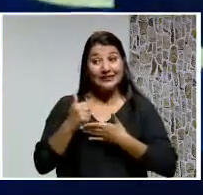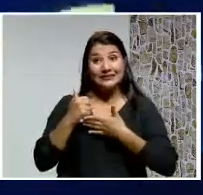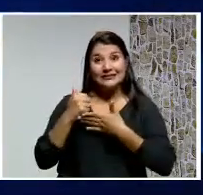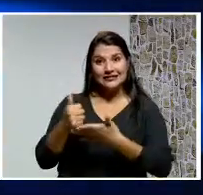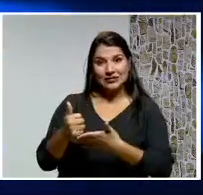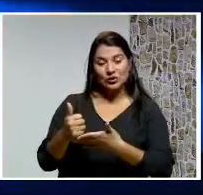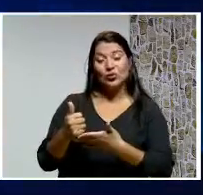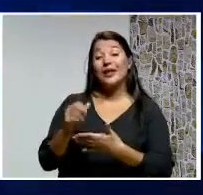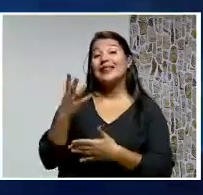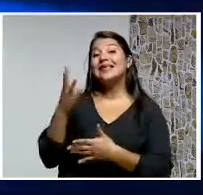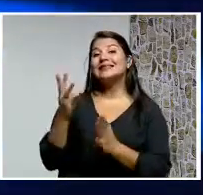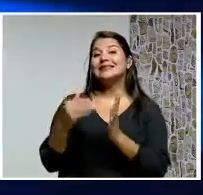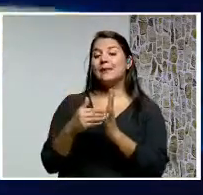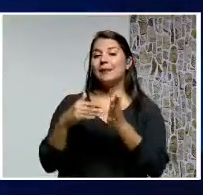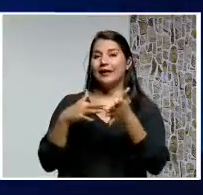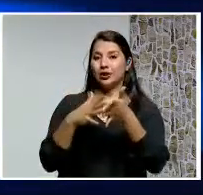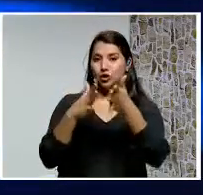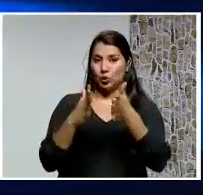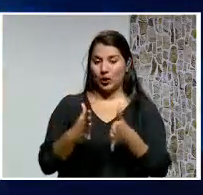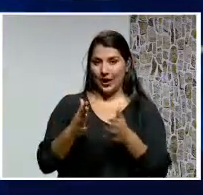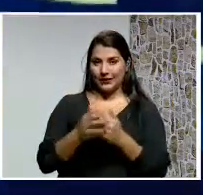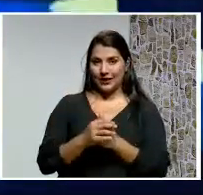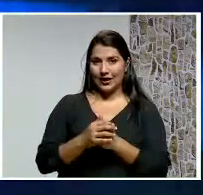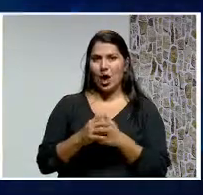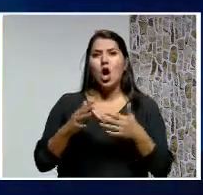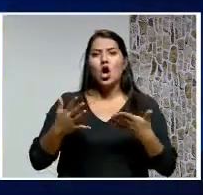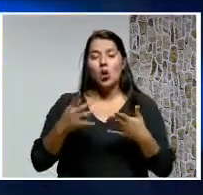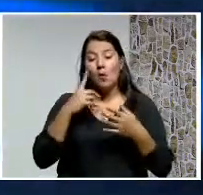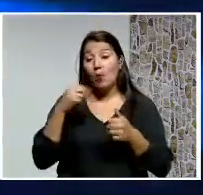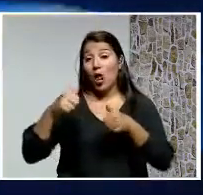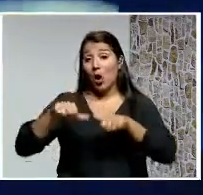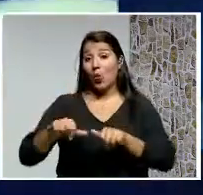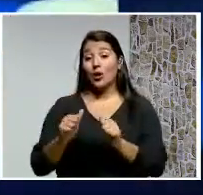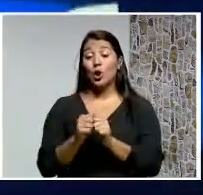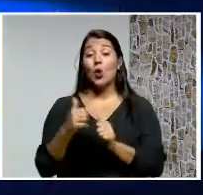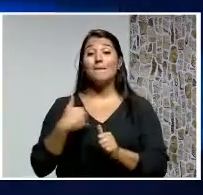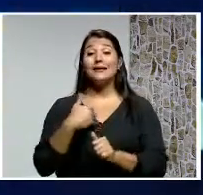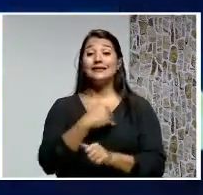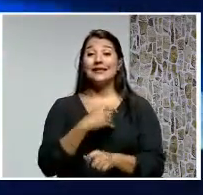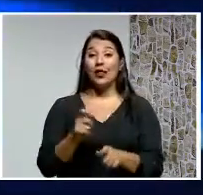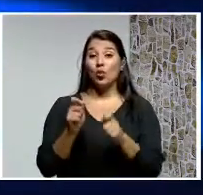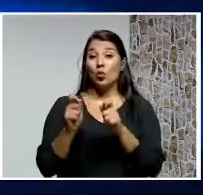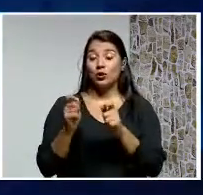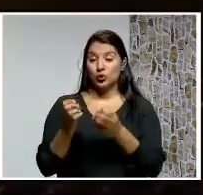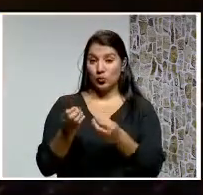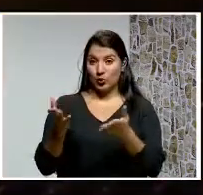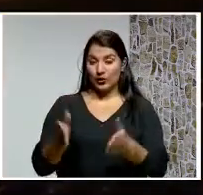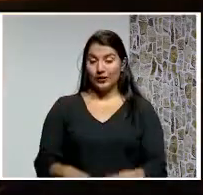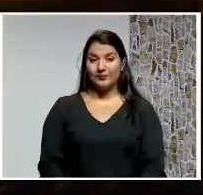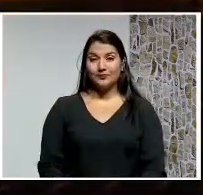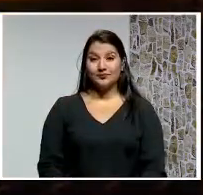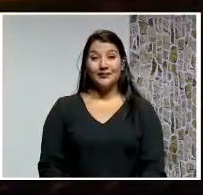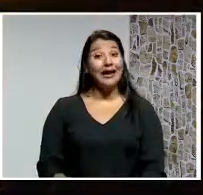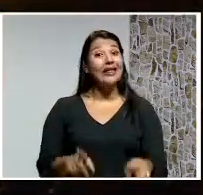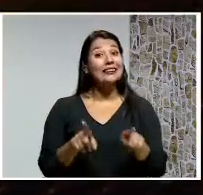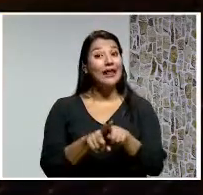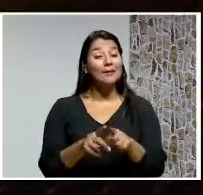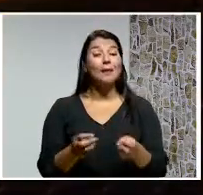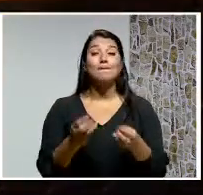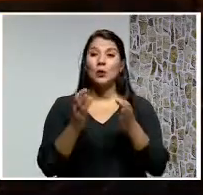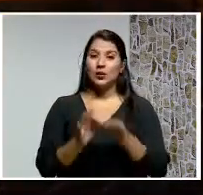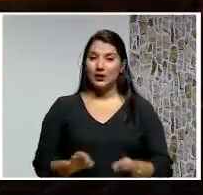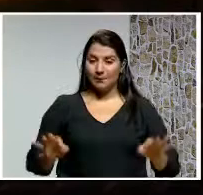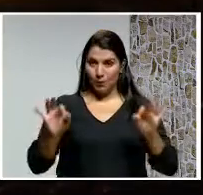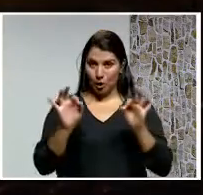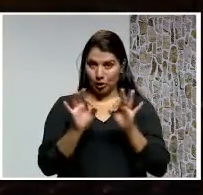16.000 estudiantes, esto gracias a un convenio con el Ministerio de Educación Pública. Otro aspecto